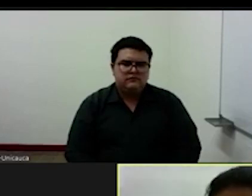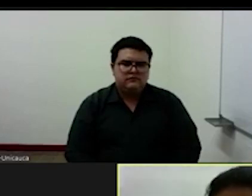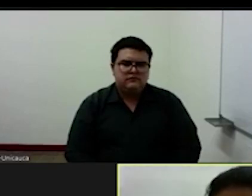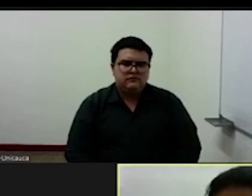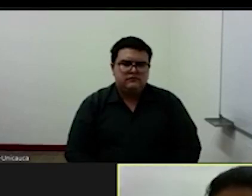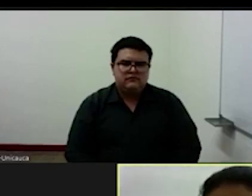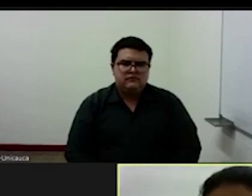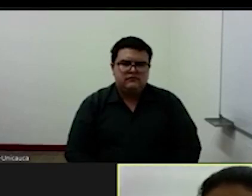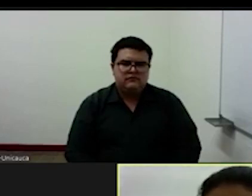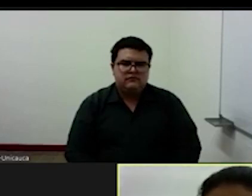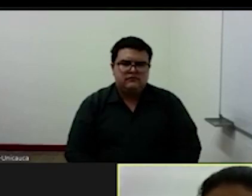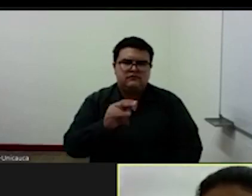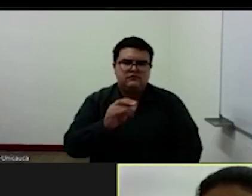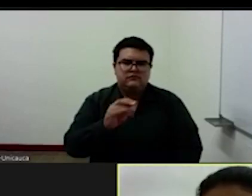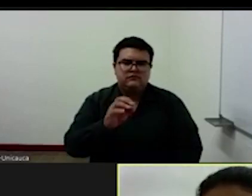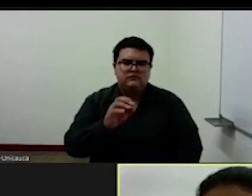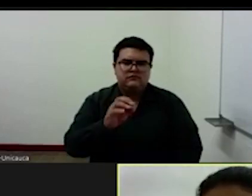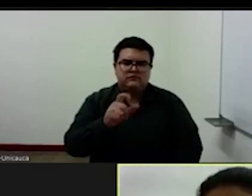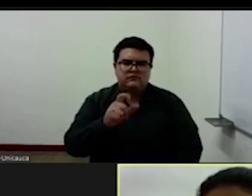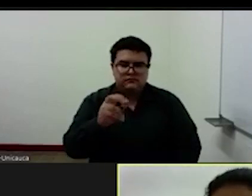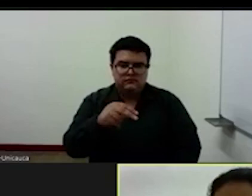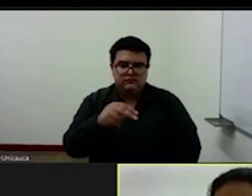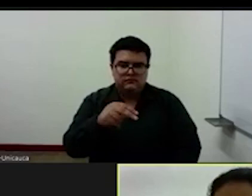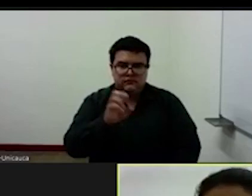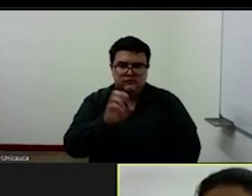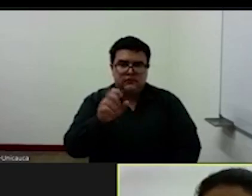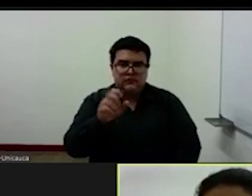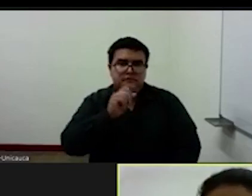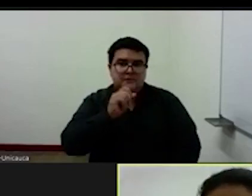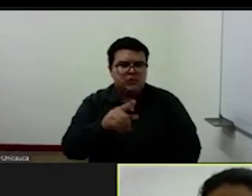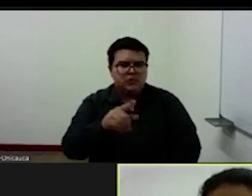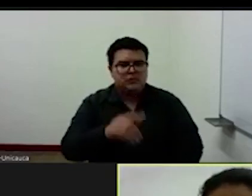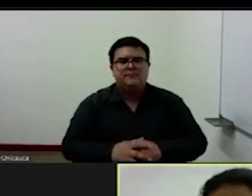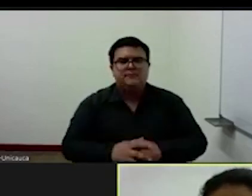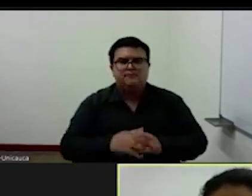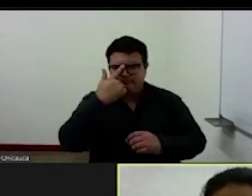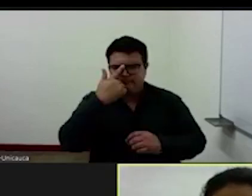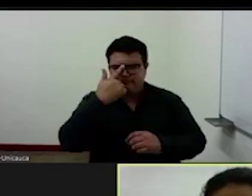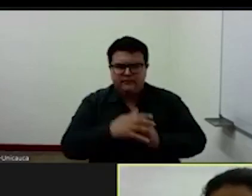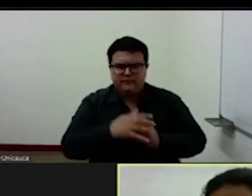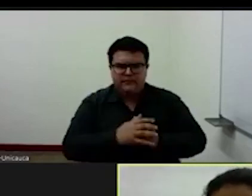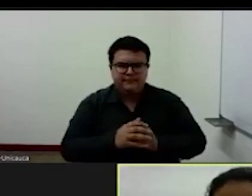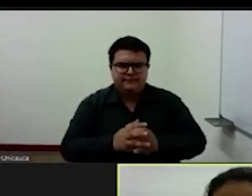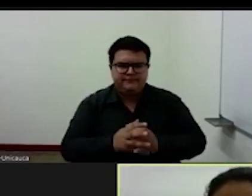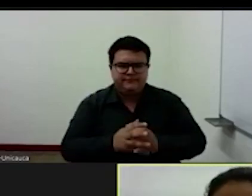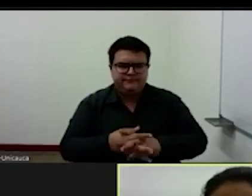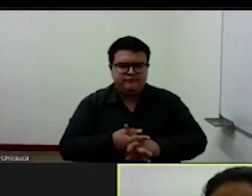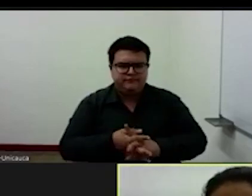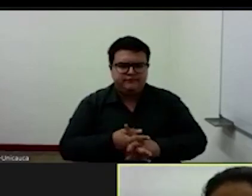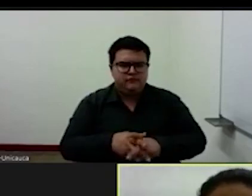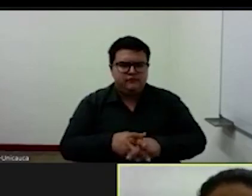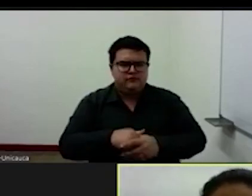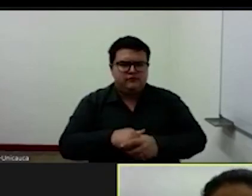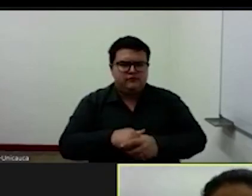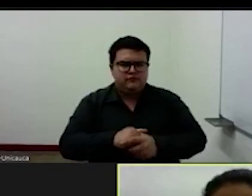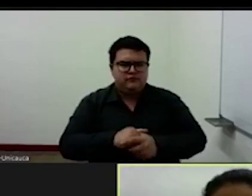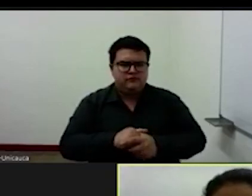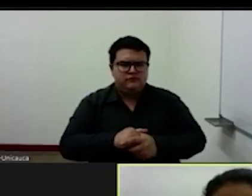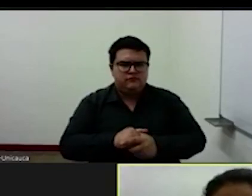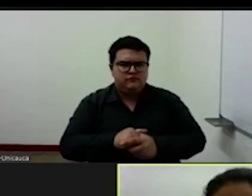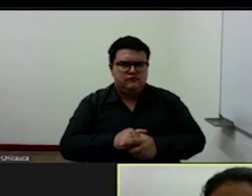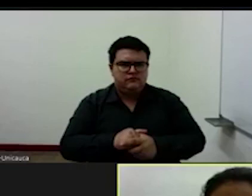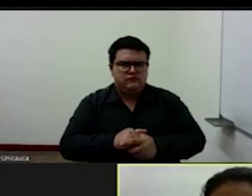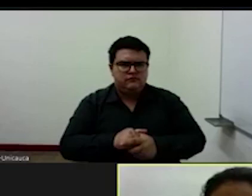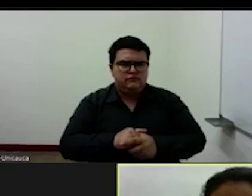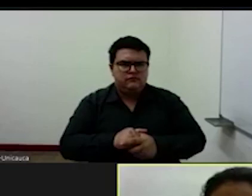Bueno, Daniel Ordóñez nos pregunta, ¿qué opinión tienen las comunidades indígenas sobre la utilización